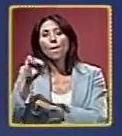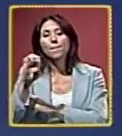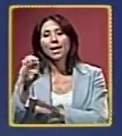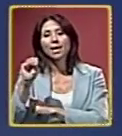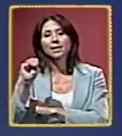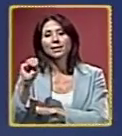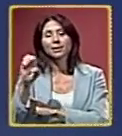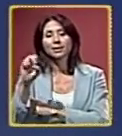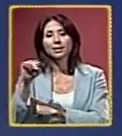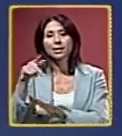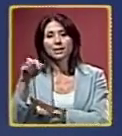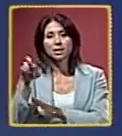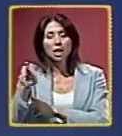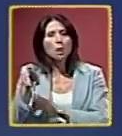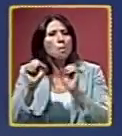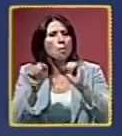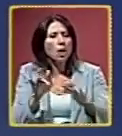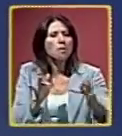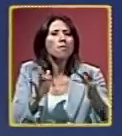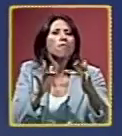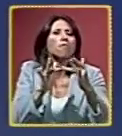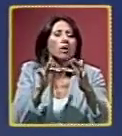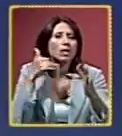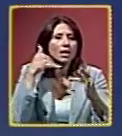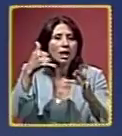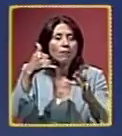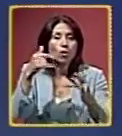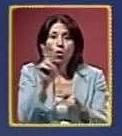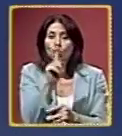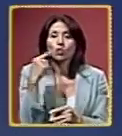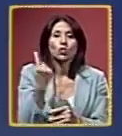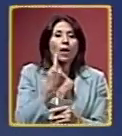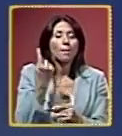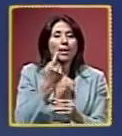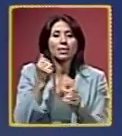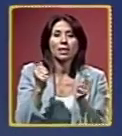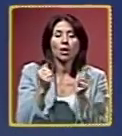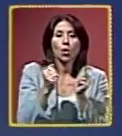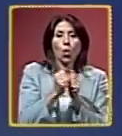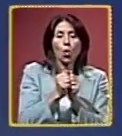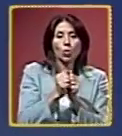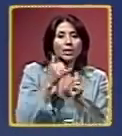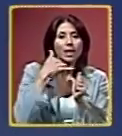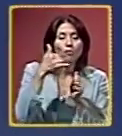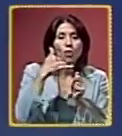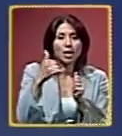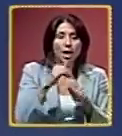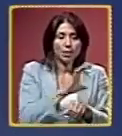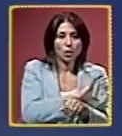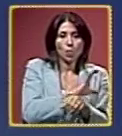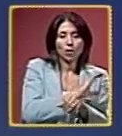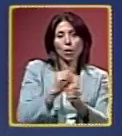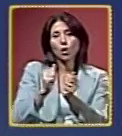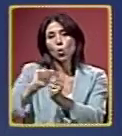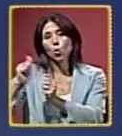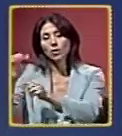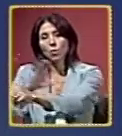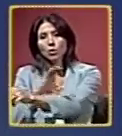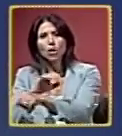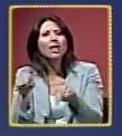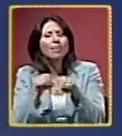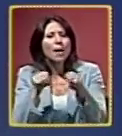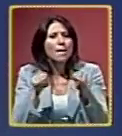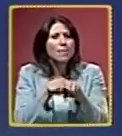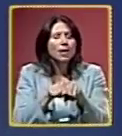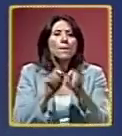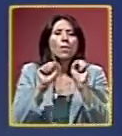pueden conectarse por teléfono, no solo para telefonía interna o entre máquina y máquina, sino para telefonía internacional, donde